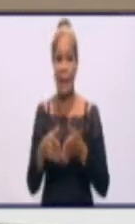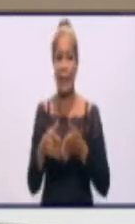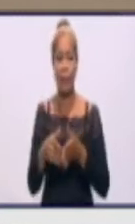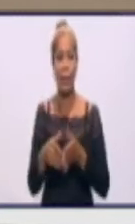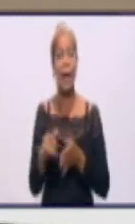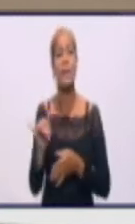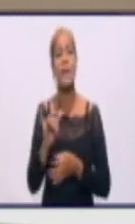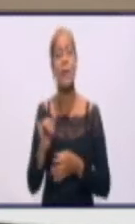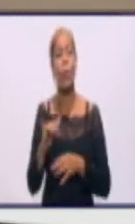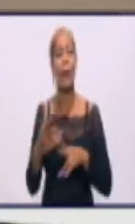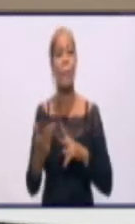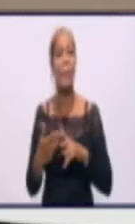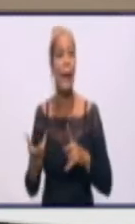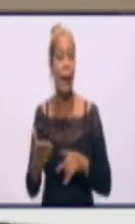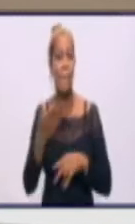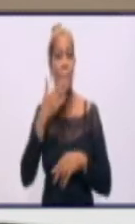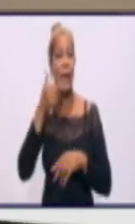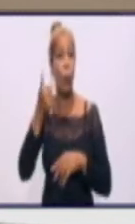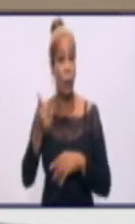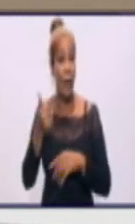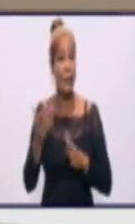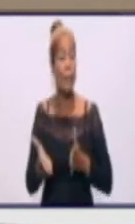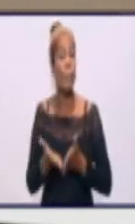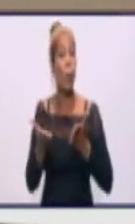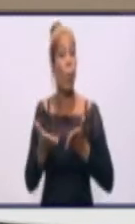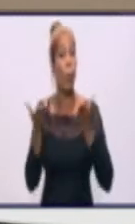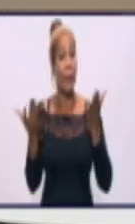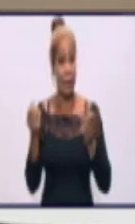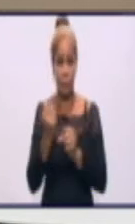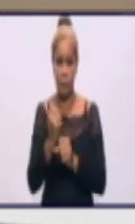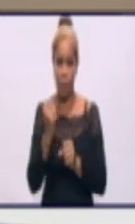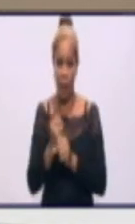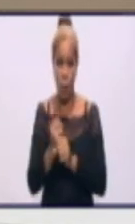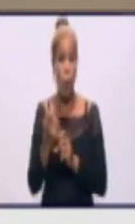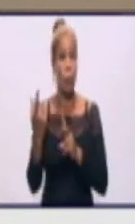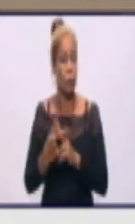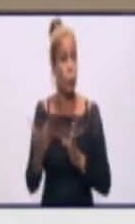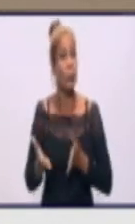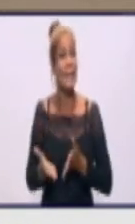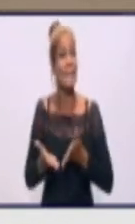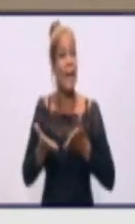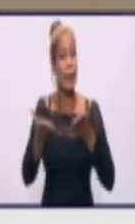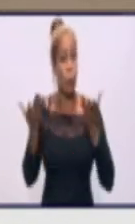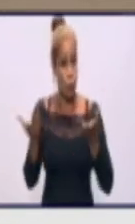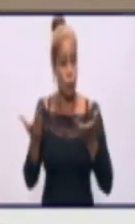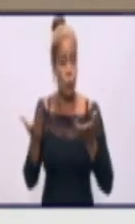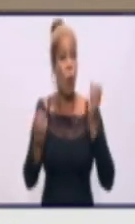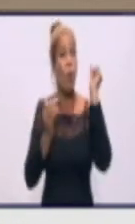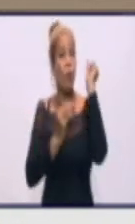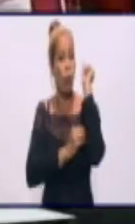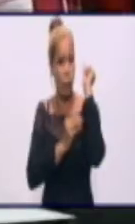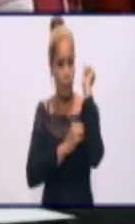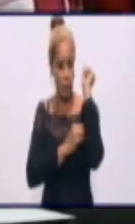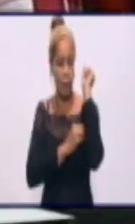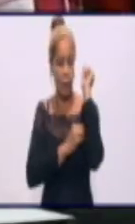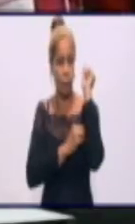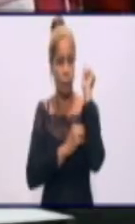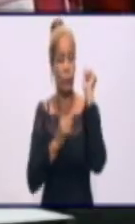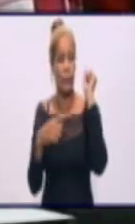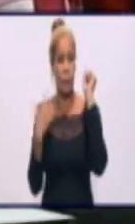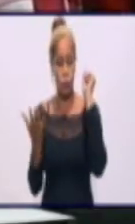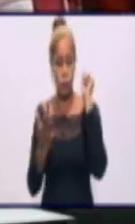para promover un desarrollo sostenible de la provincia. O sea, tú sabes, Endris, que a propósito de uno de los